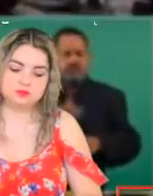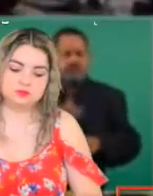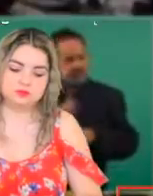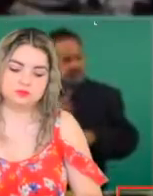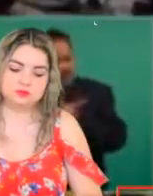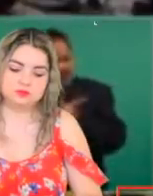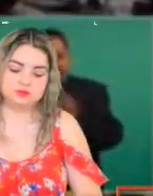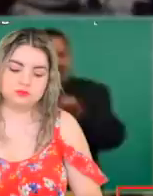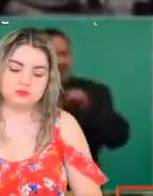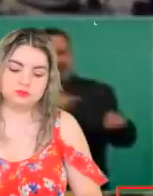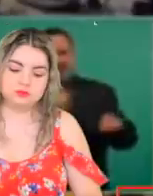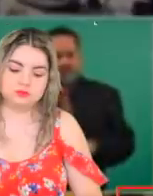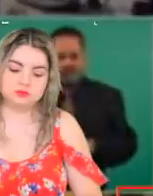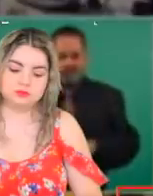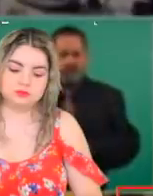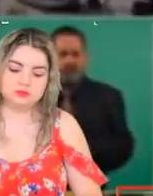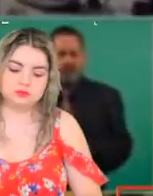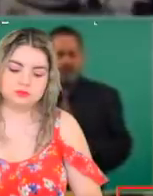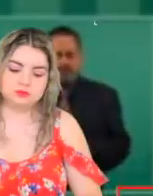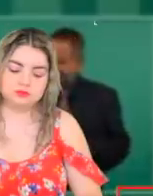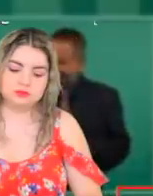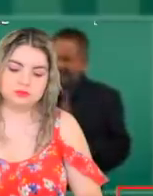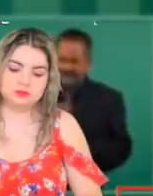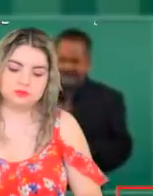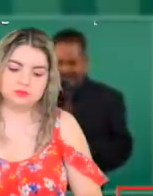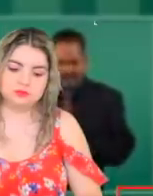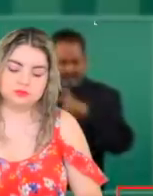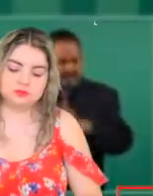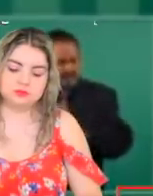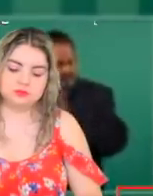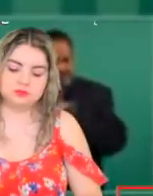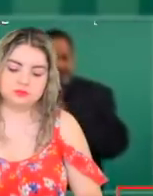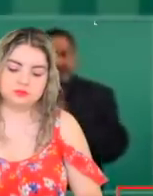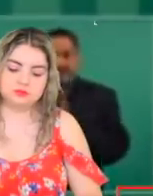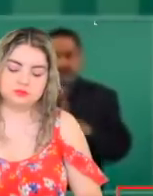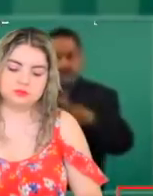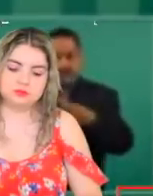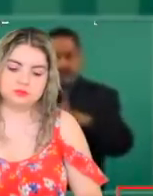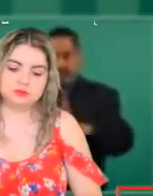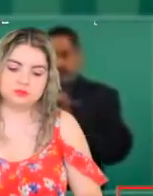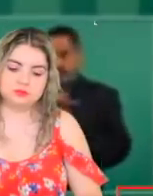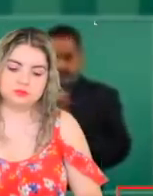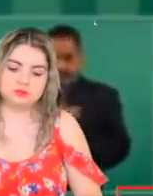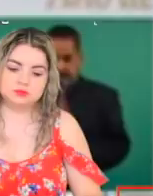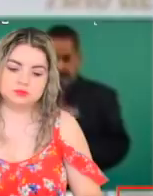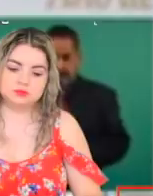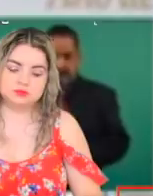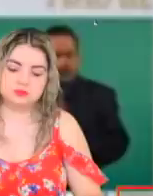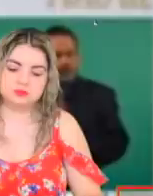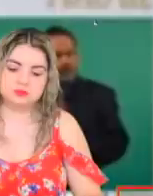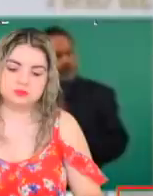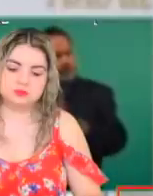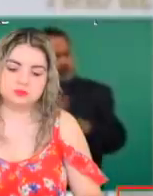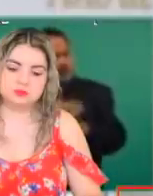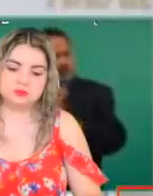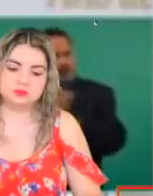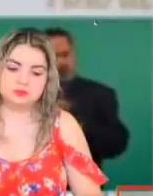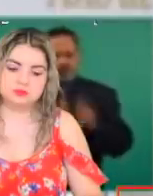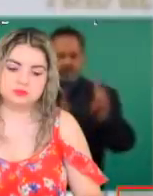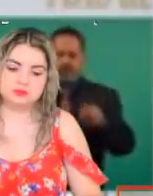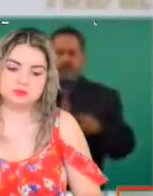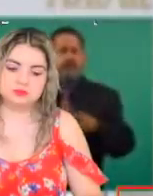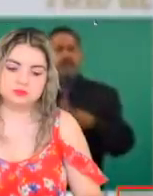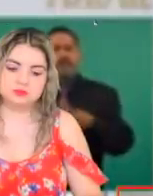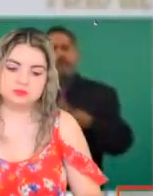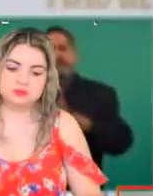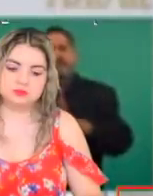¿Usted lo va a hacer allá en Baja California? Sí, siempre. Y le digo una cosa, en cuanto a la salud, qué bien que trata el tema.